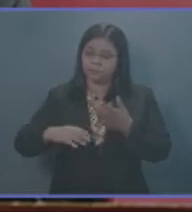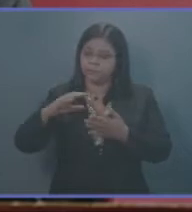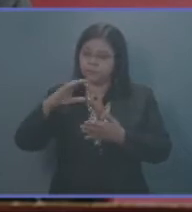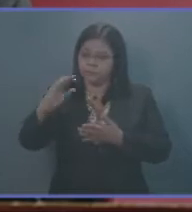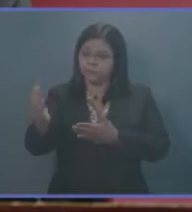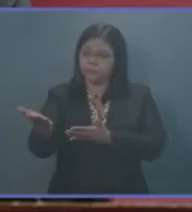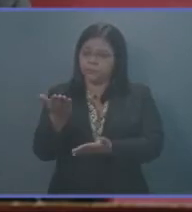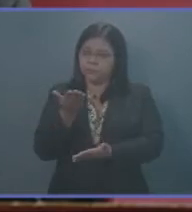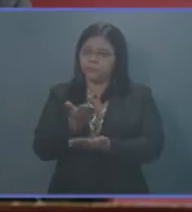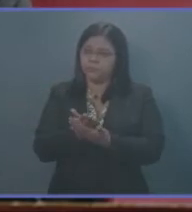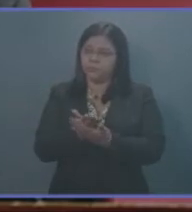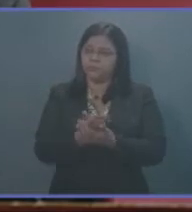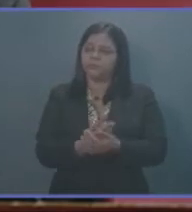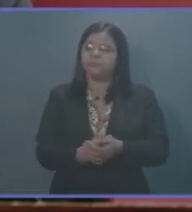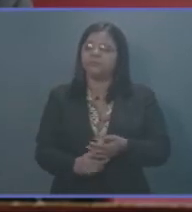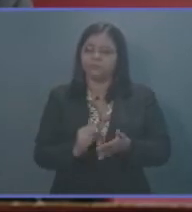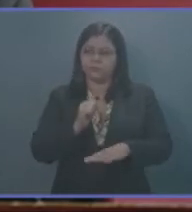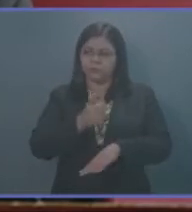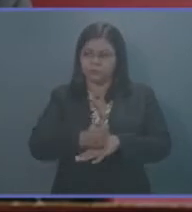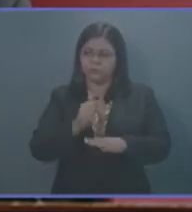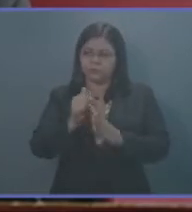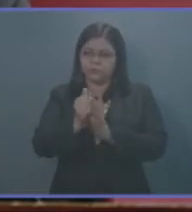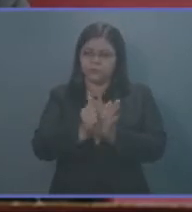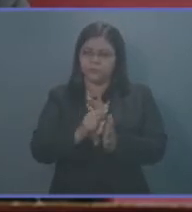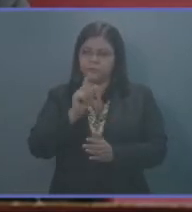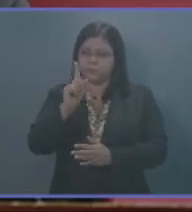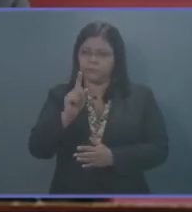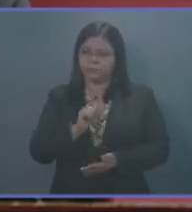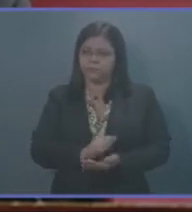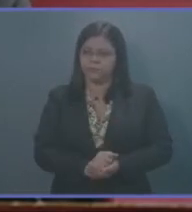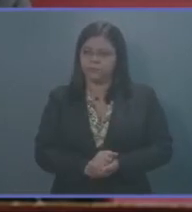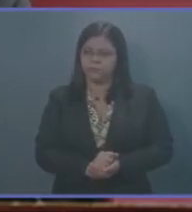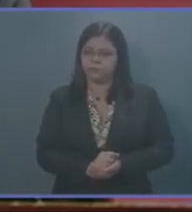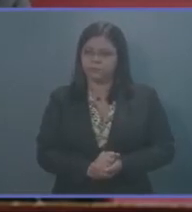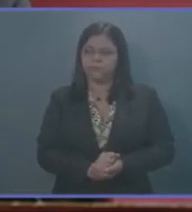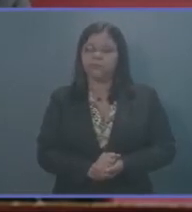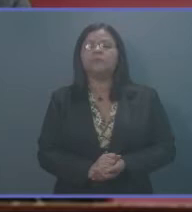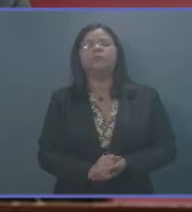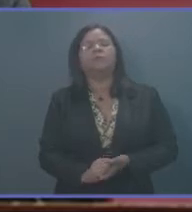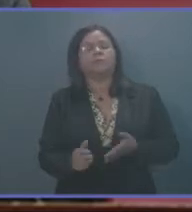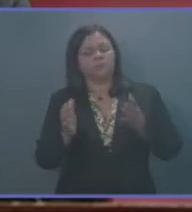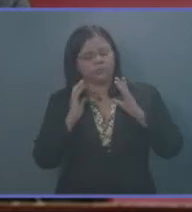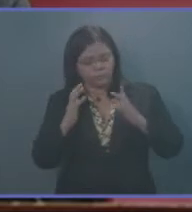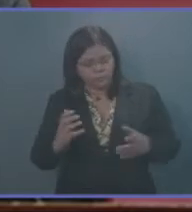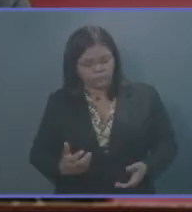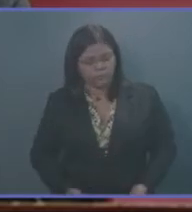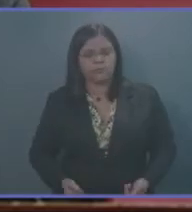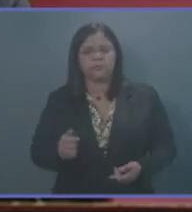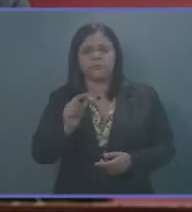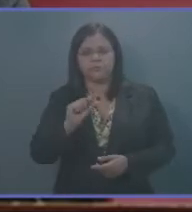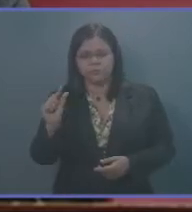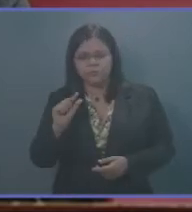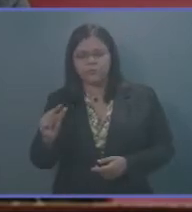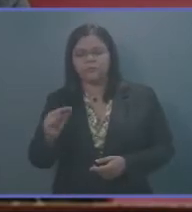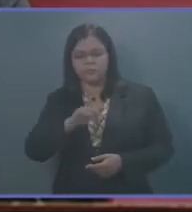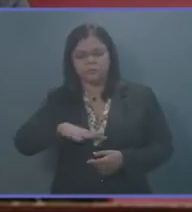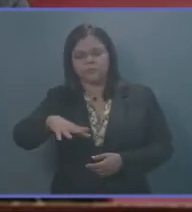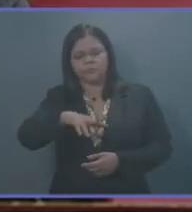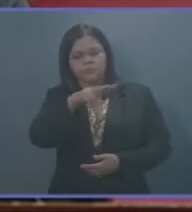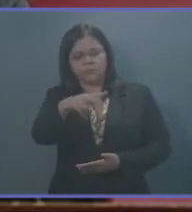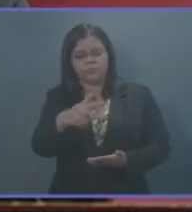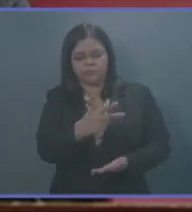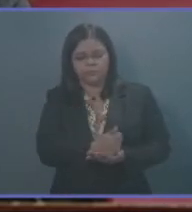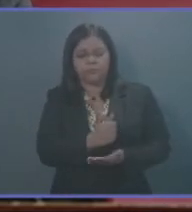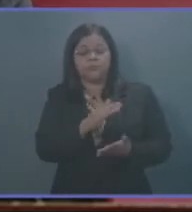y a iniciativa, decreta, artículo 1, autorízase al órgano ejecutivo en el ramo de Hacienda para que por medio de